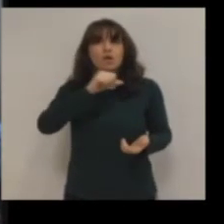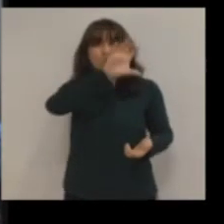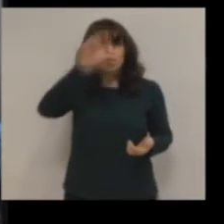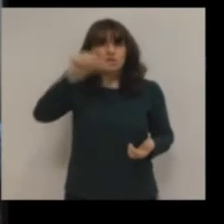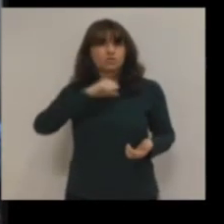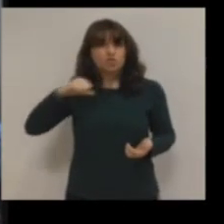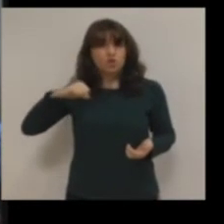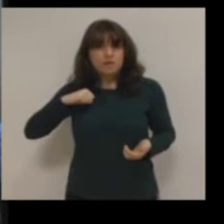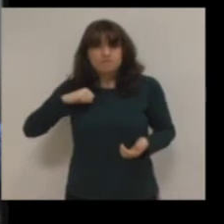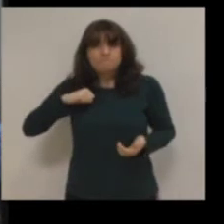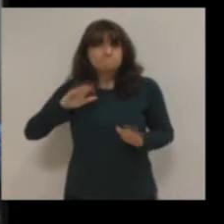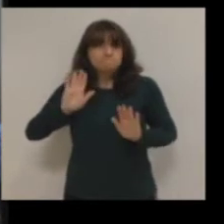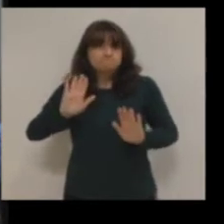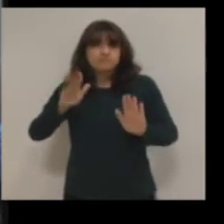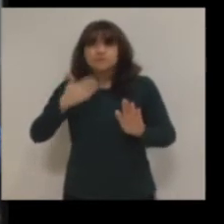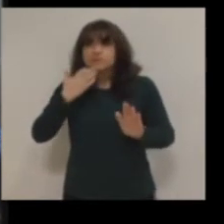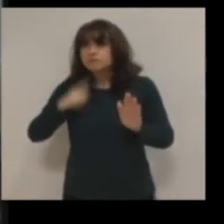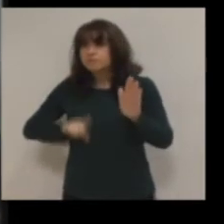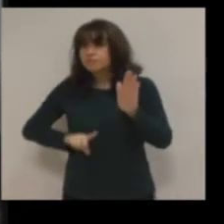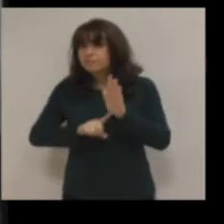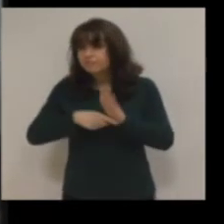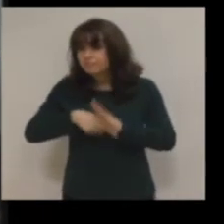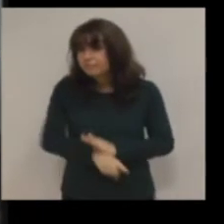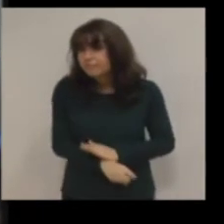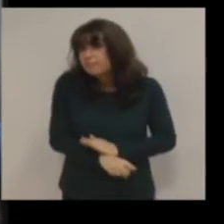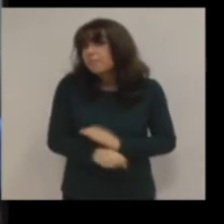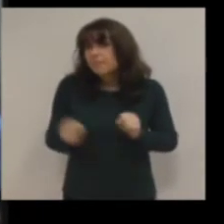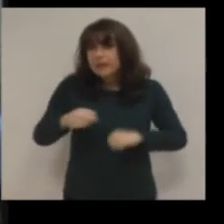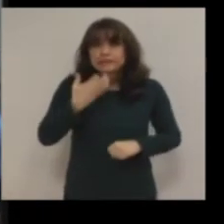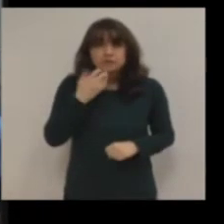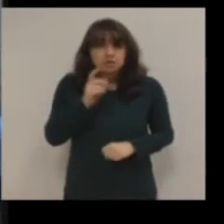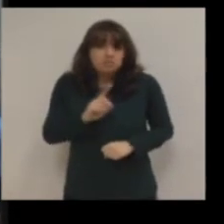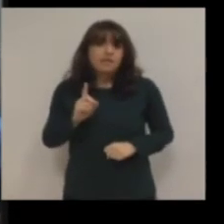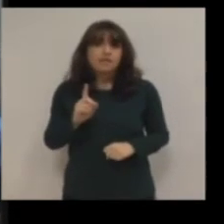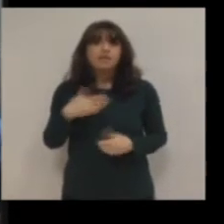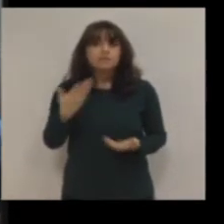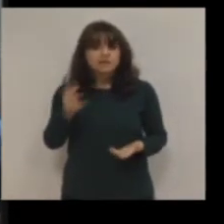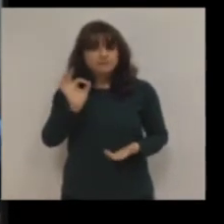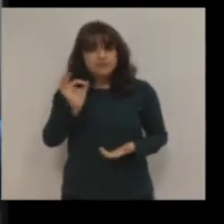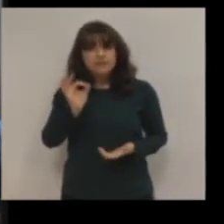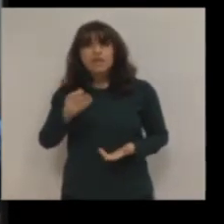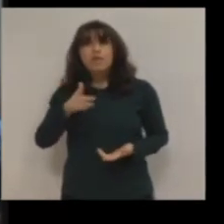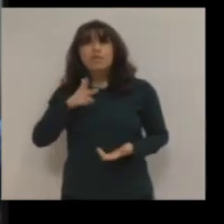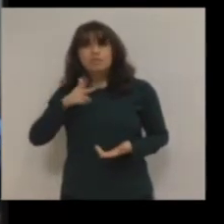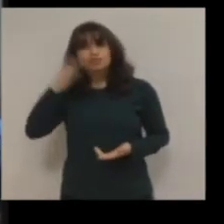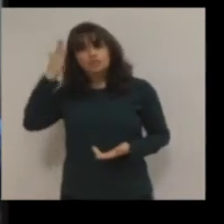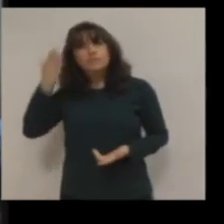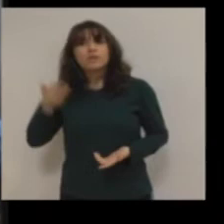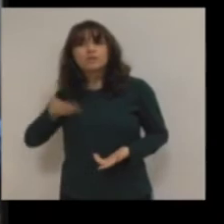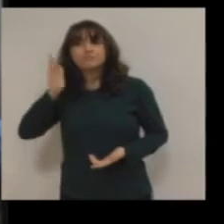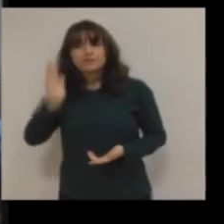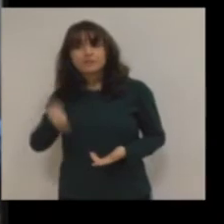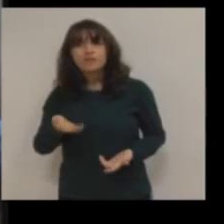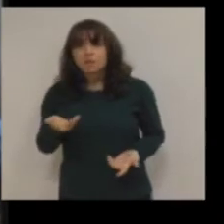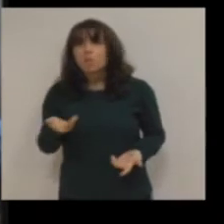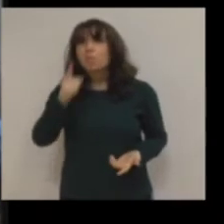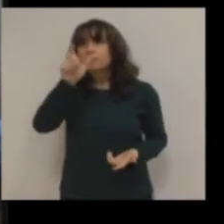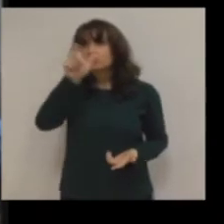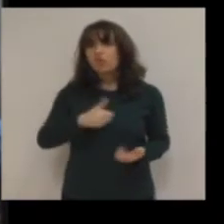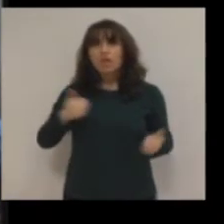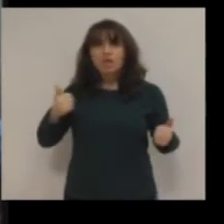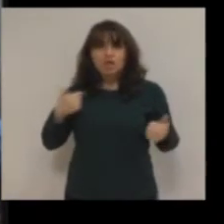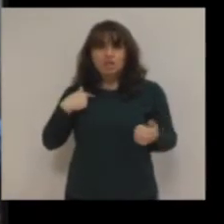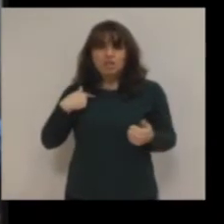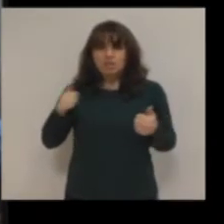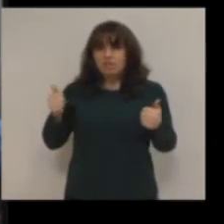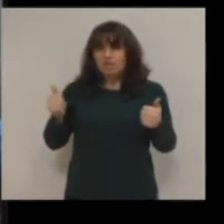lo desarrolla, y si no, pues no lo desarrolla. Claro que vulnera derechos fundamentales. Claro que un gran dependiente, una persona que tenga Alzheimer, no le